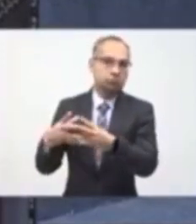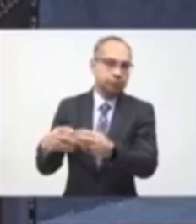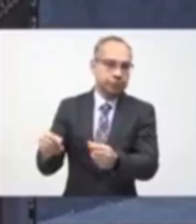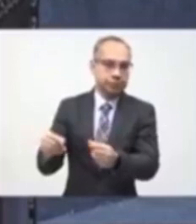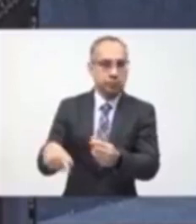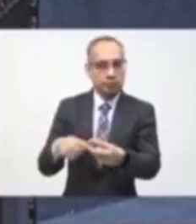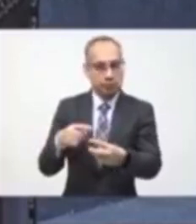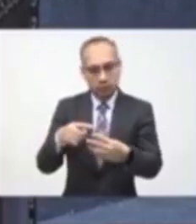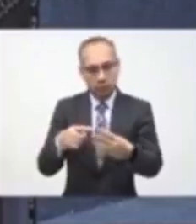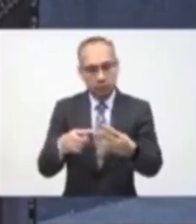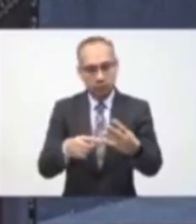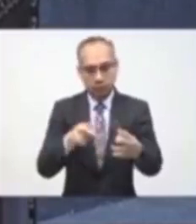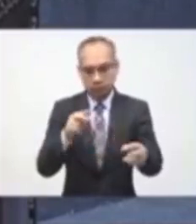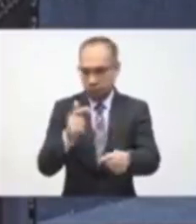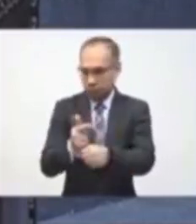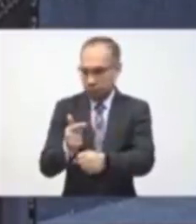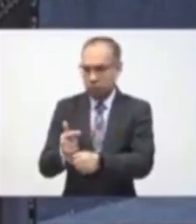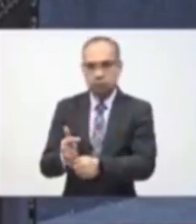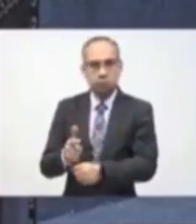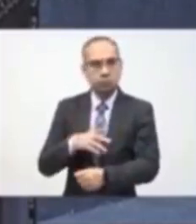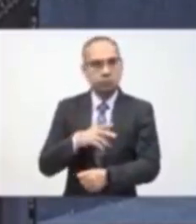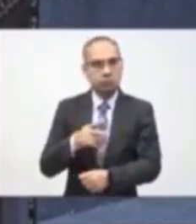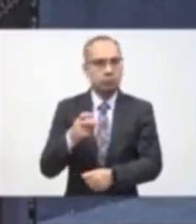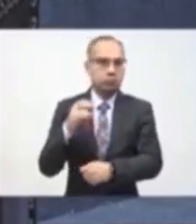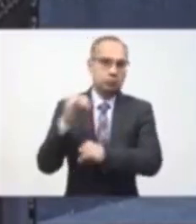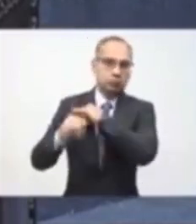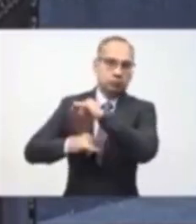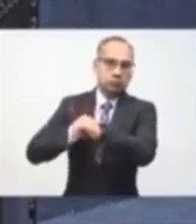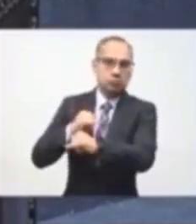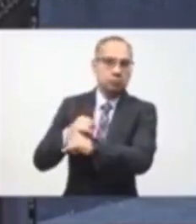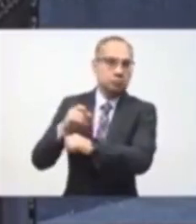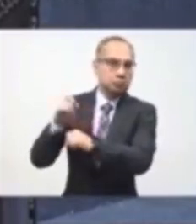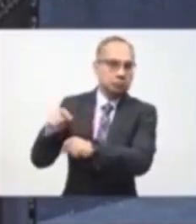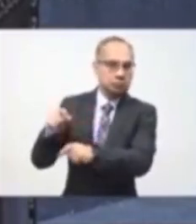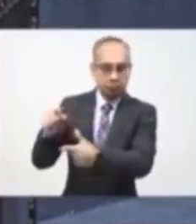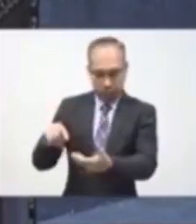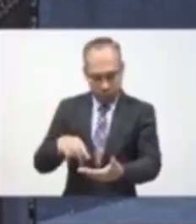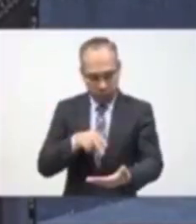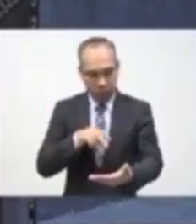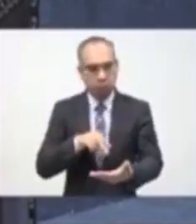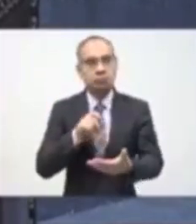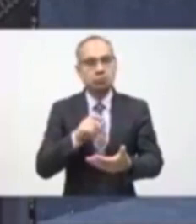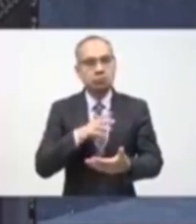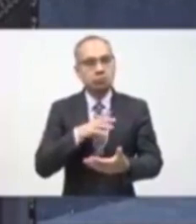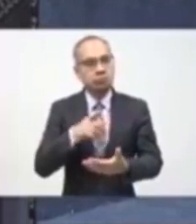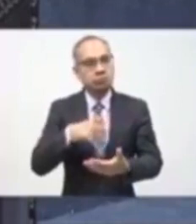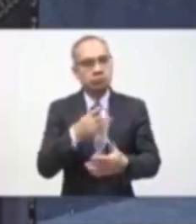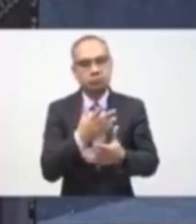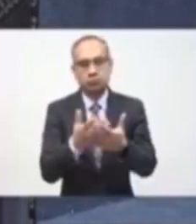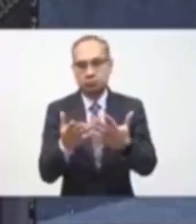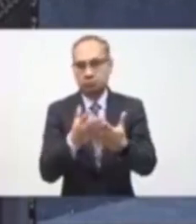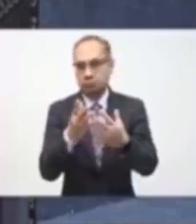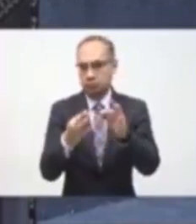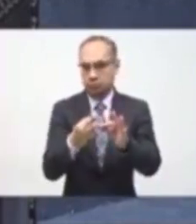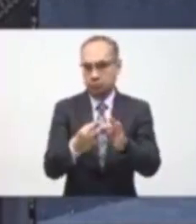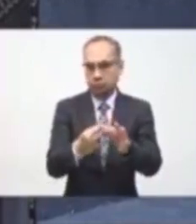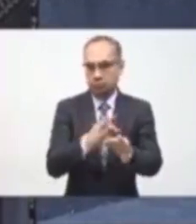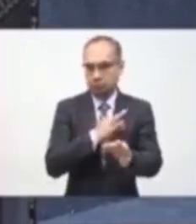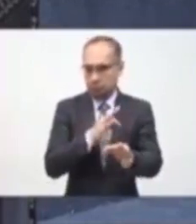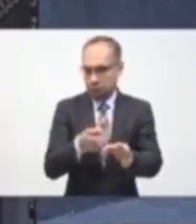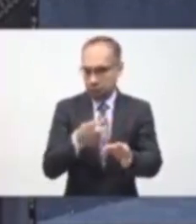el ordenamiento jurídico orgánico de la Administración pública Estatal a efecto de instaurar la figura del gabinete social